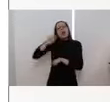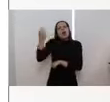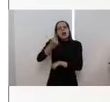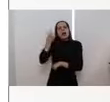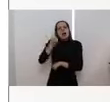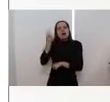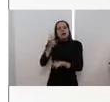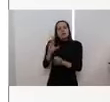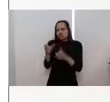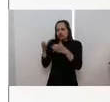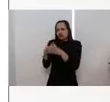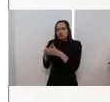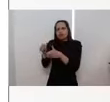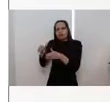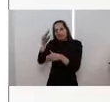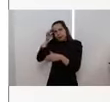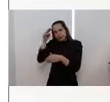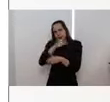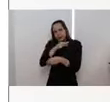sanidad militar